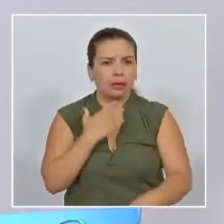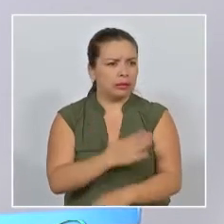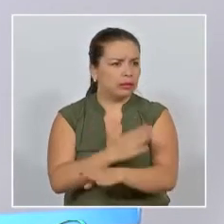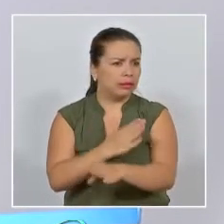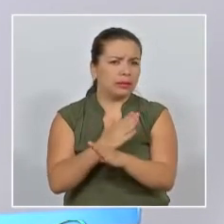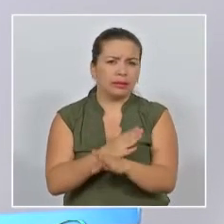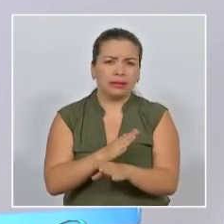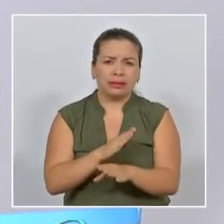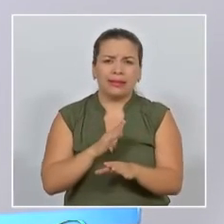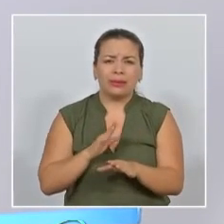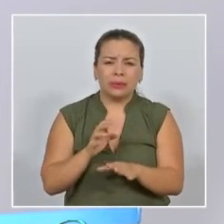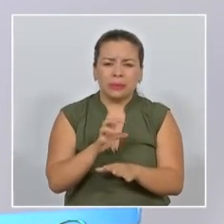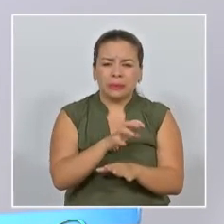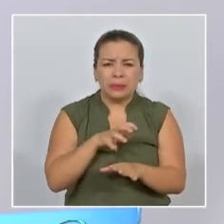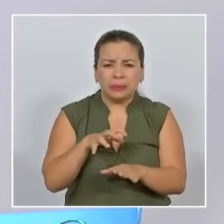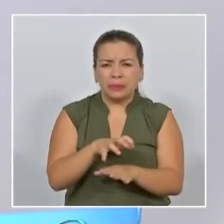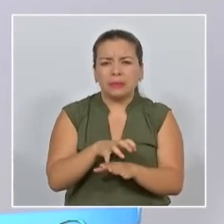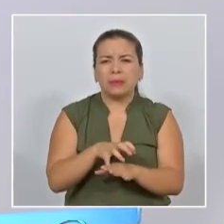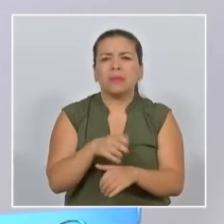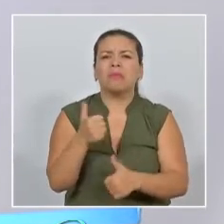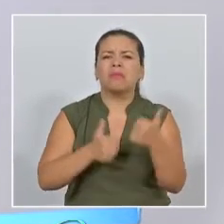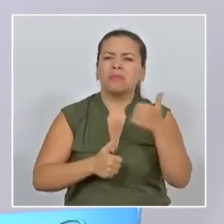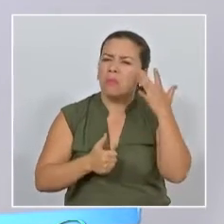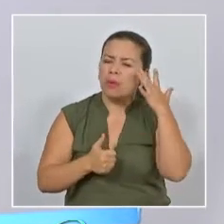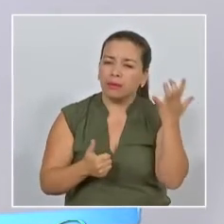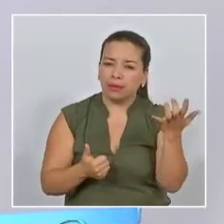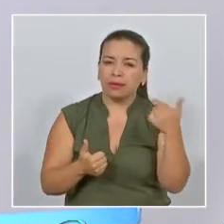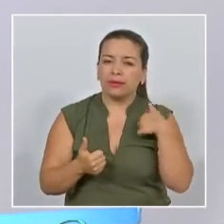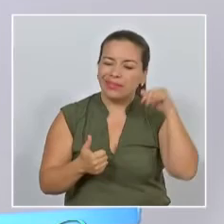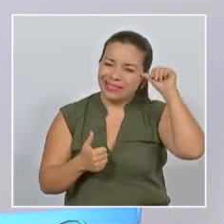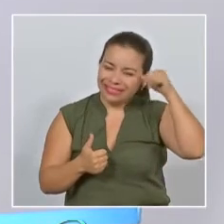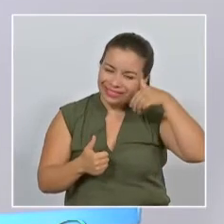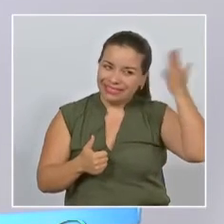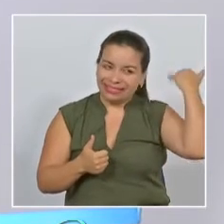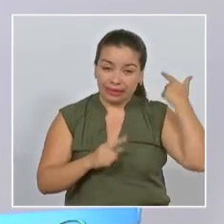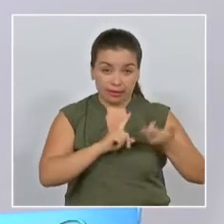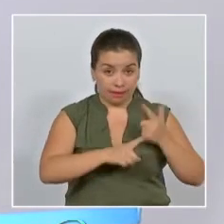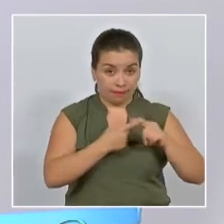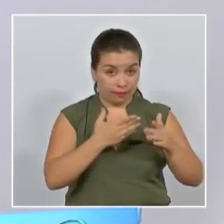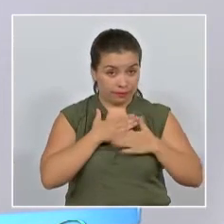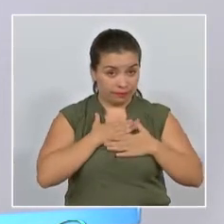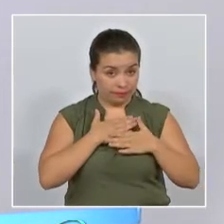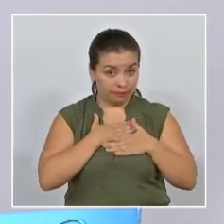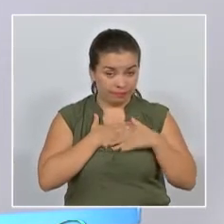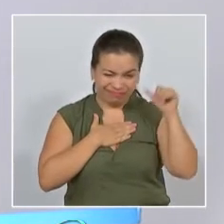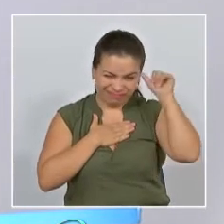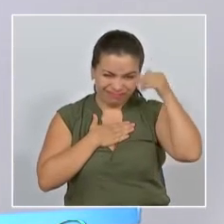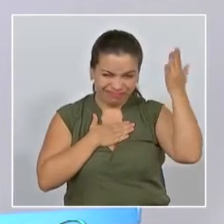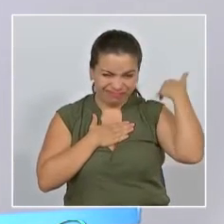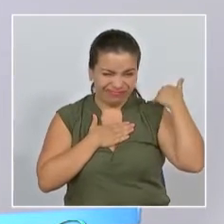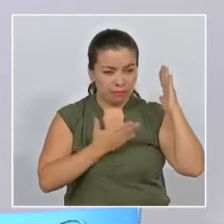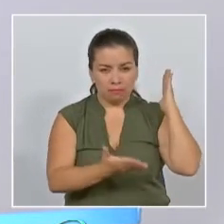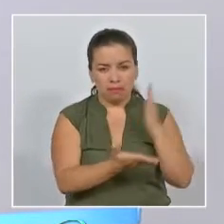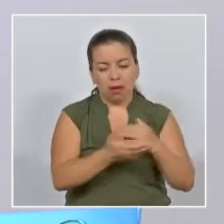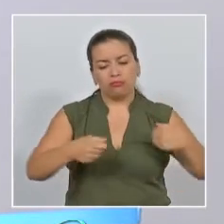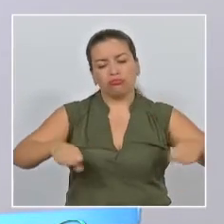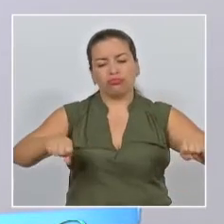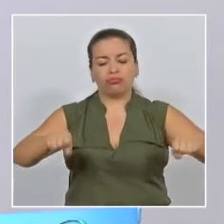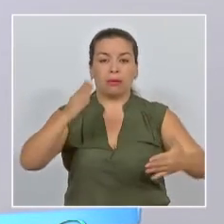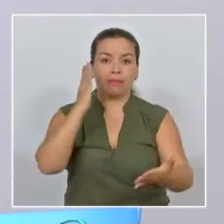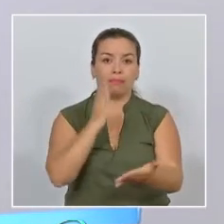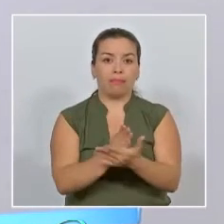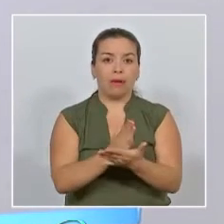proceso infeccioso de osteomielitis? Yo recuerdo un amigo mío que tuvo un accidente en una moto y